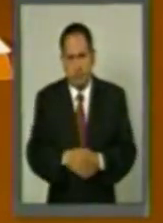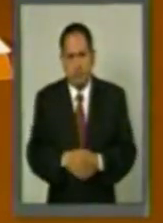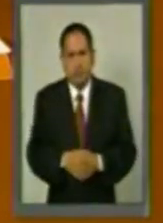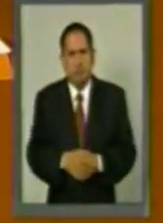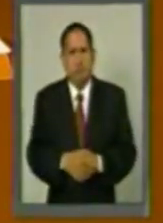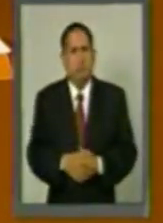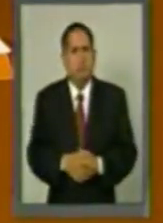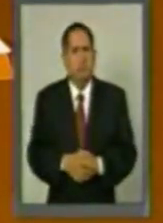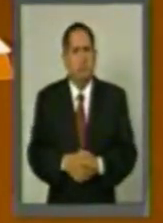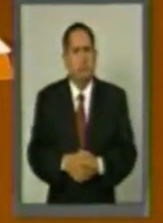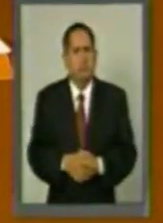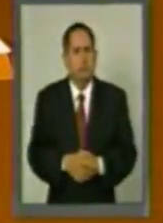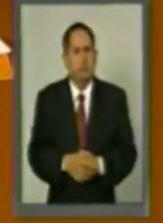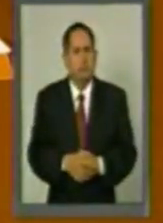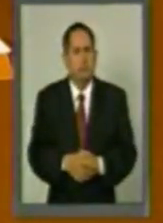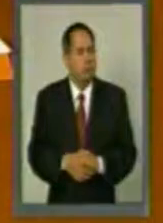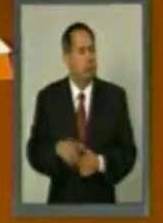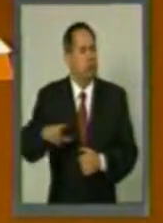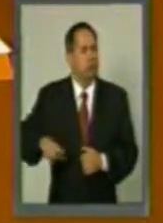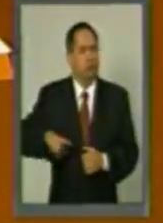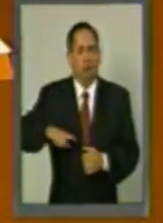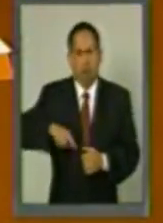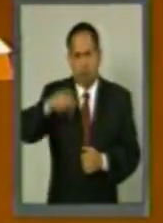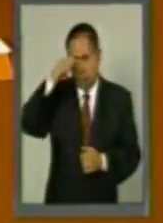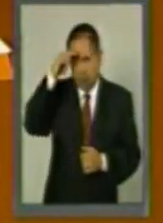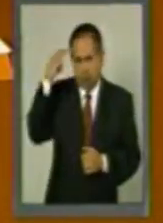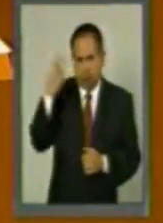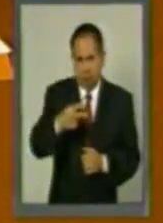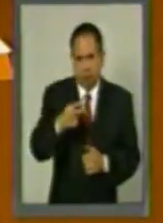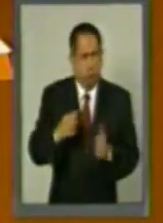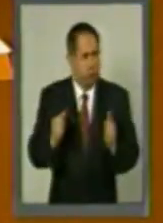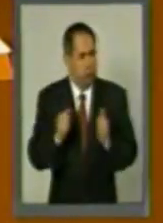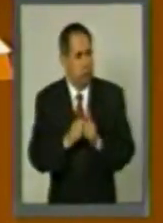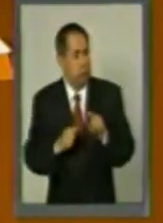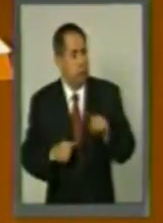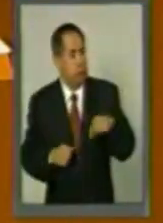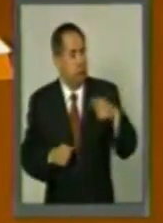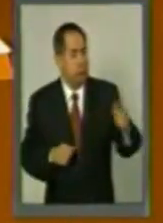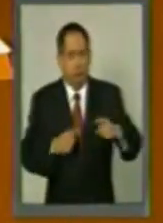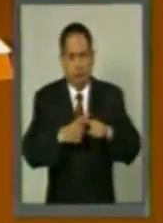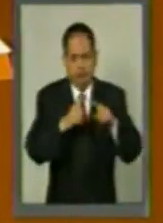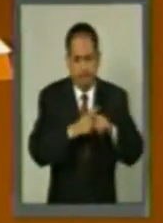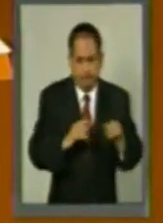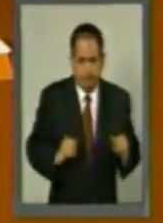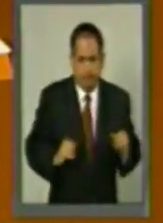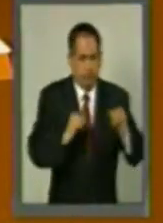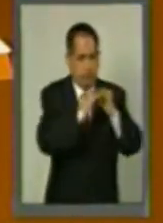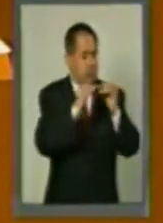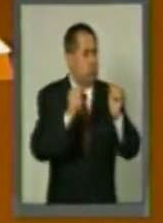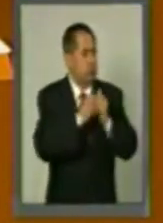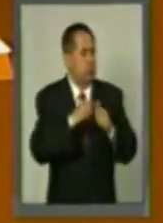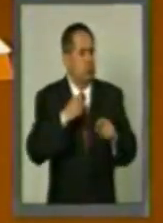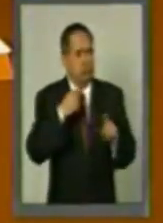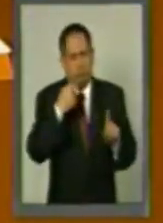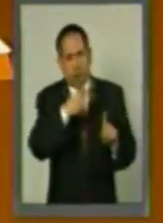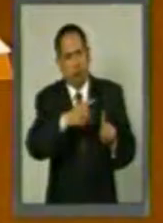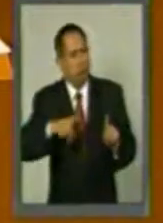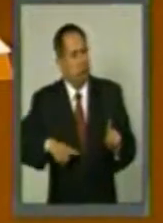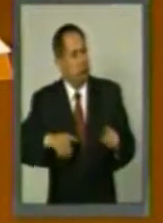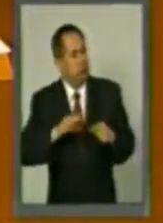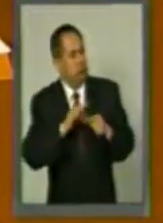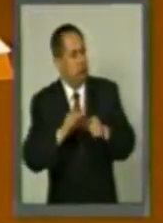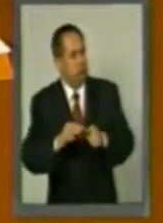más el Estado mexicano, a través de sus instituciones y de su gobierno, le